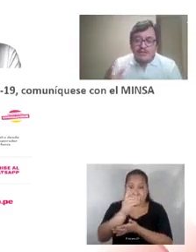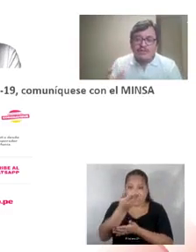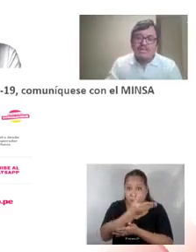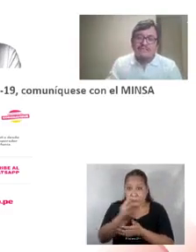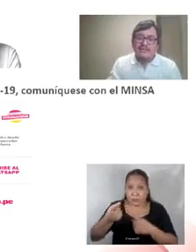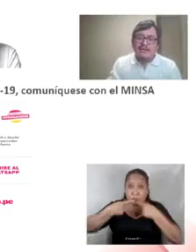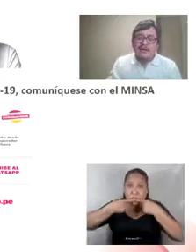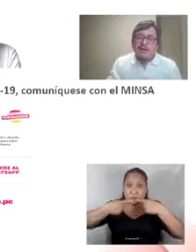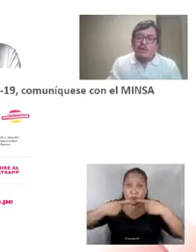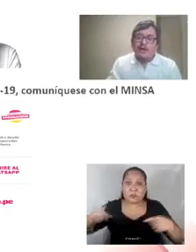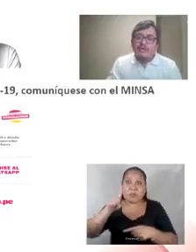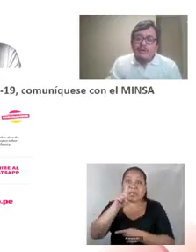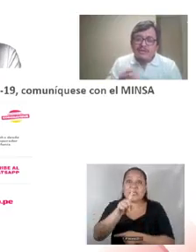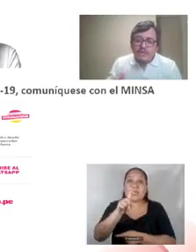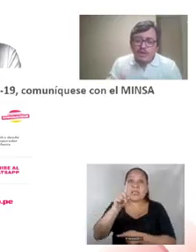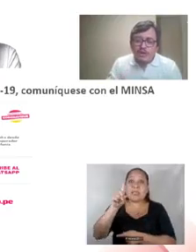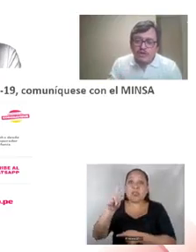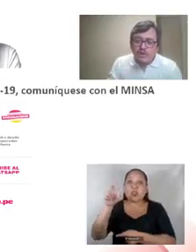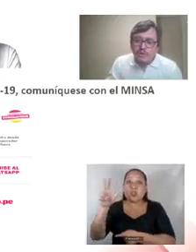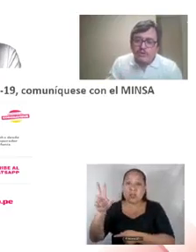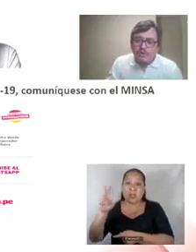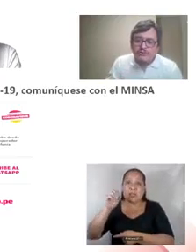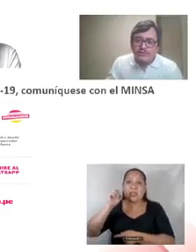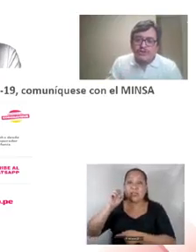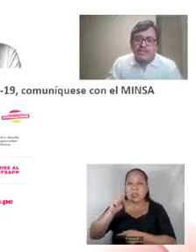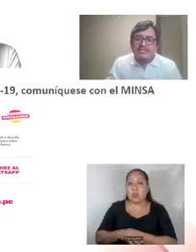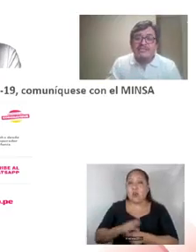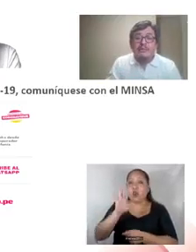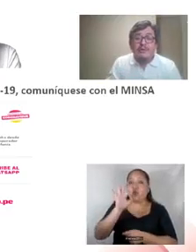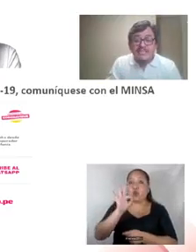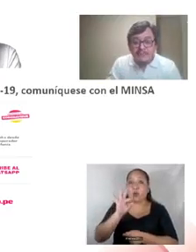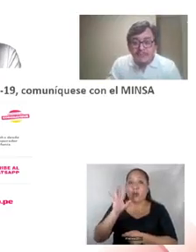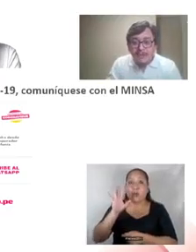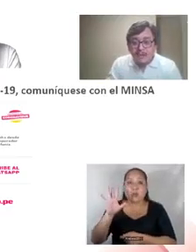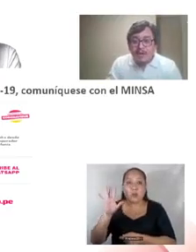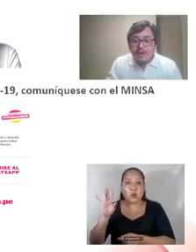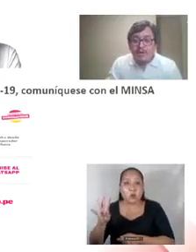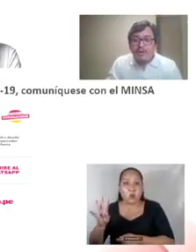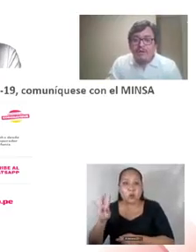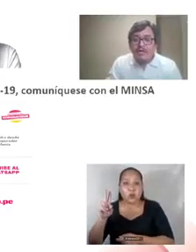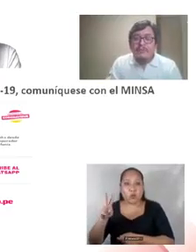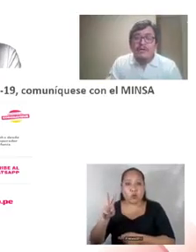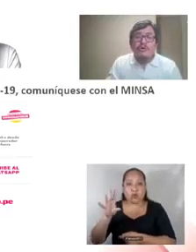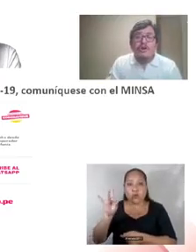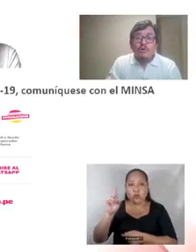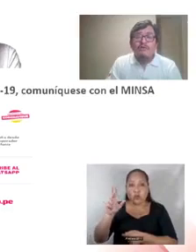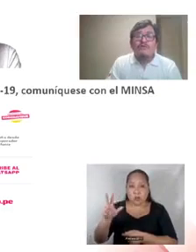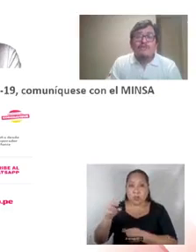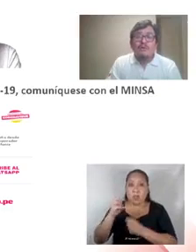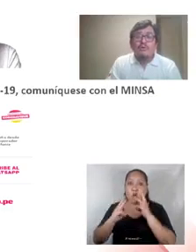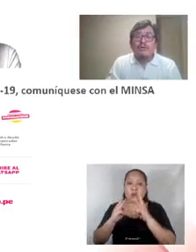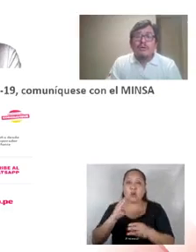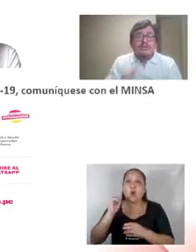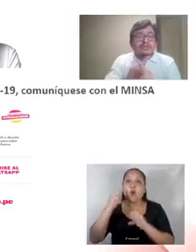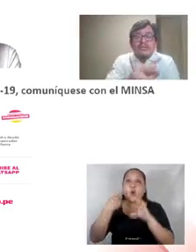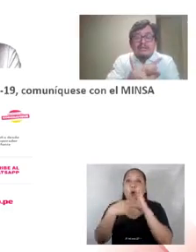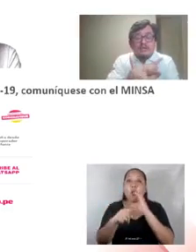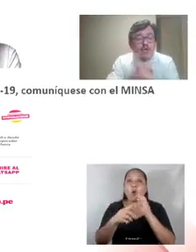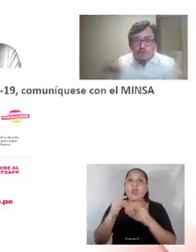esto, el 113 o el 952-842-623, que es el WhatsApp, o enviar un correo a